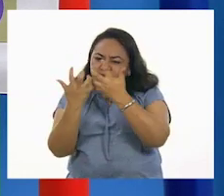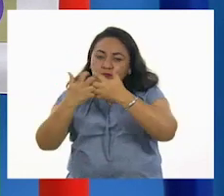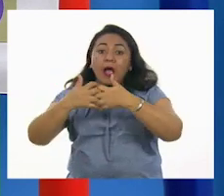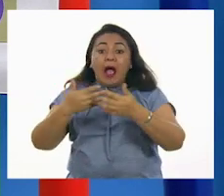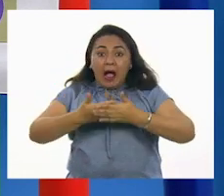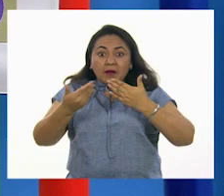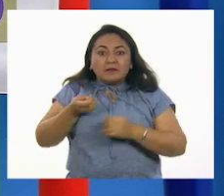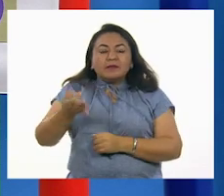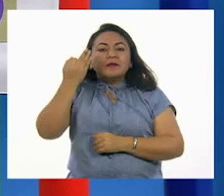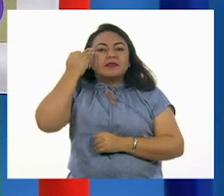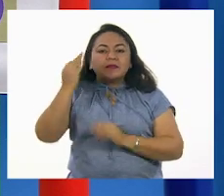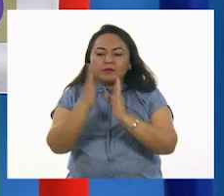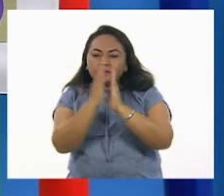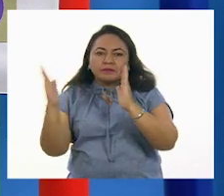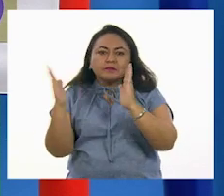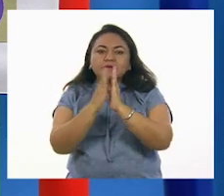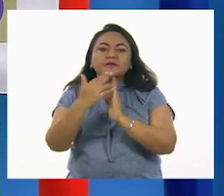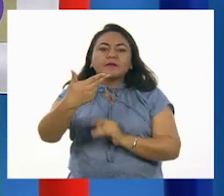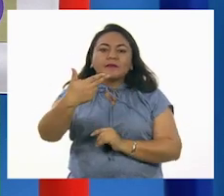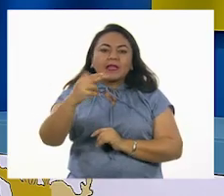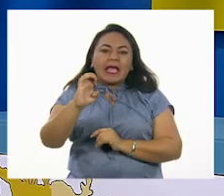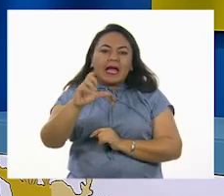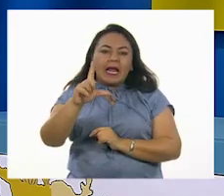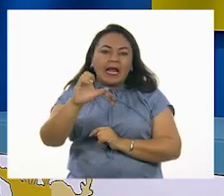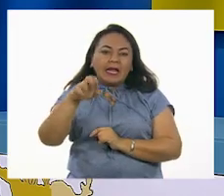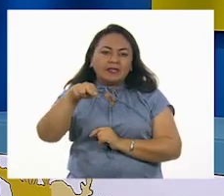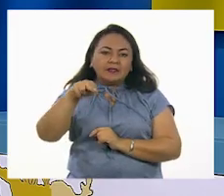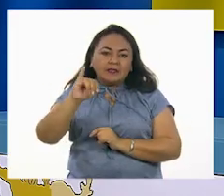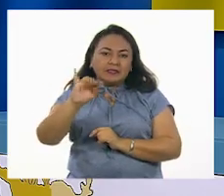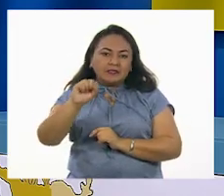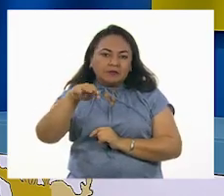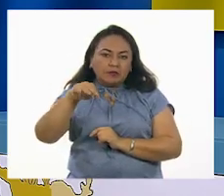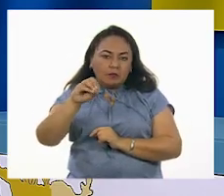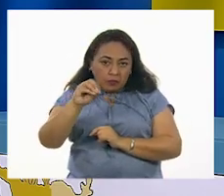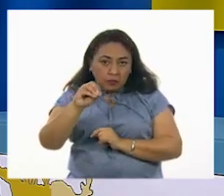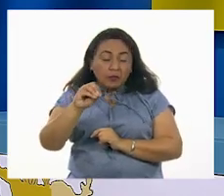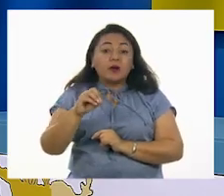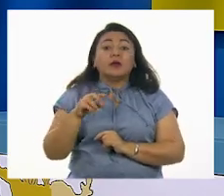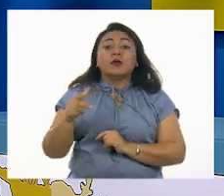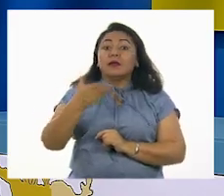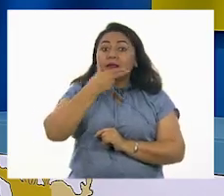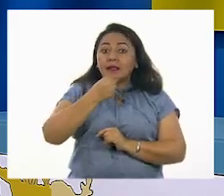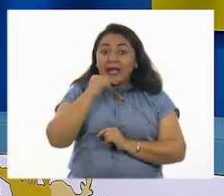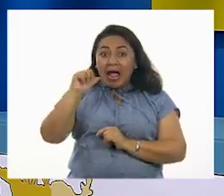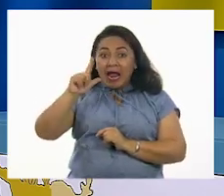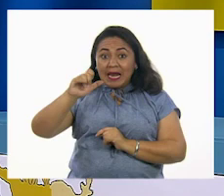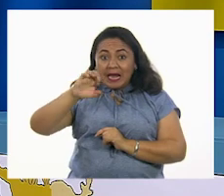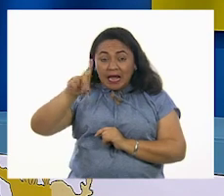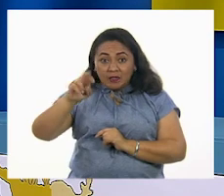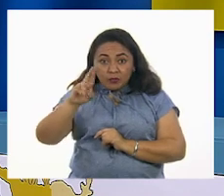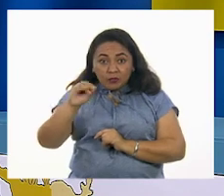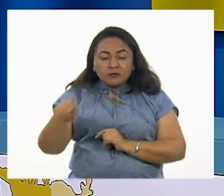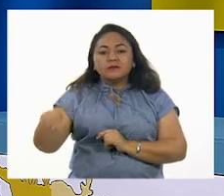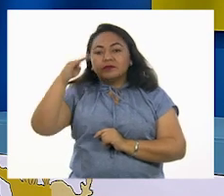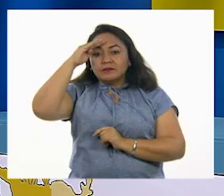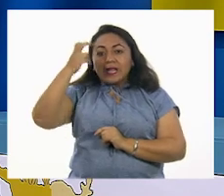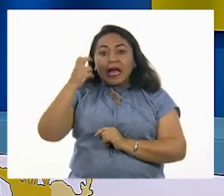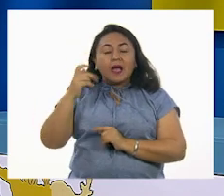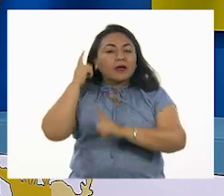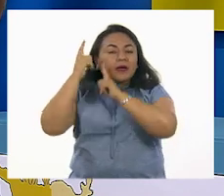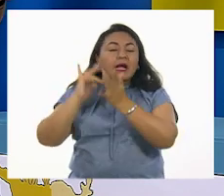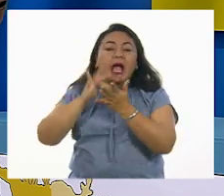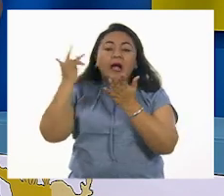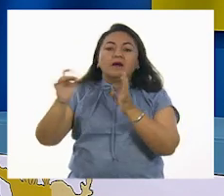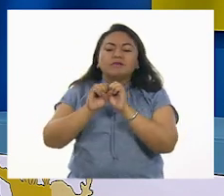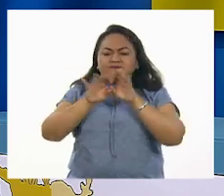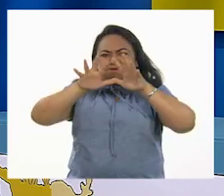se conoce como helenismo. Claro, incluso a Alejandro Magno se le debe el que el pensamiento griego haya llegado a expandirse